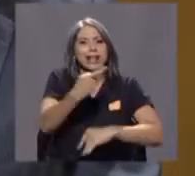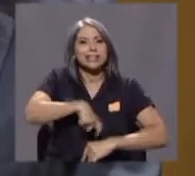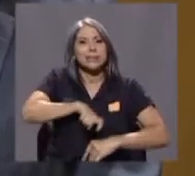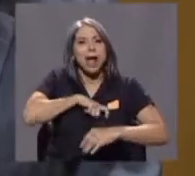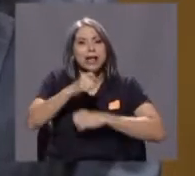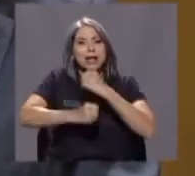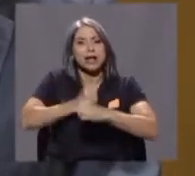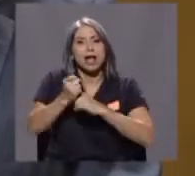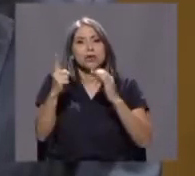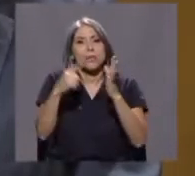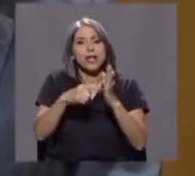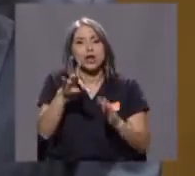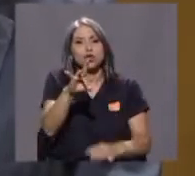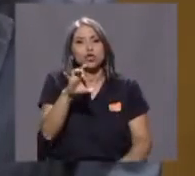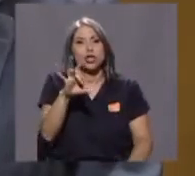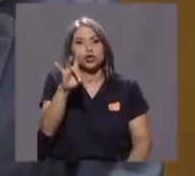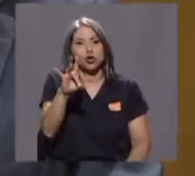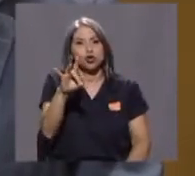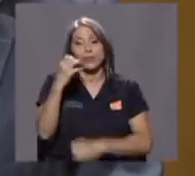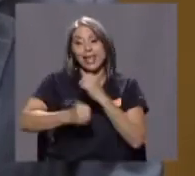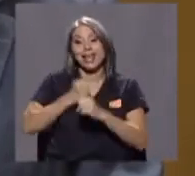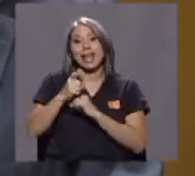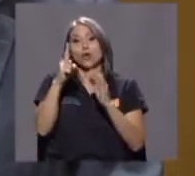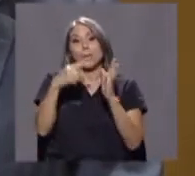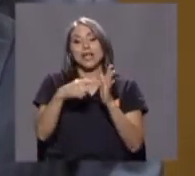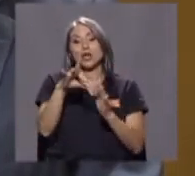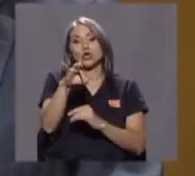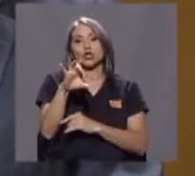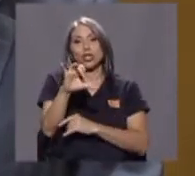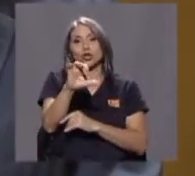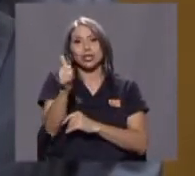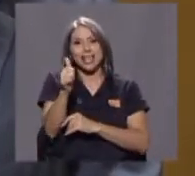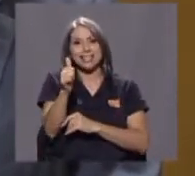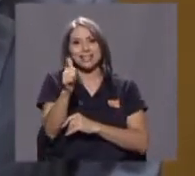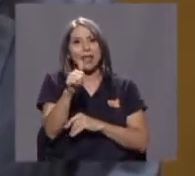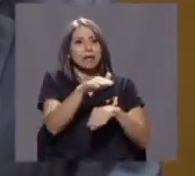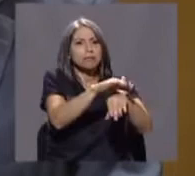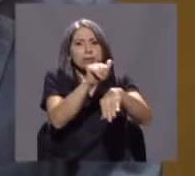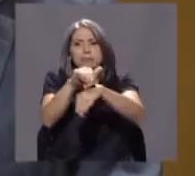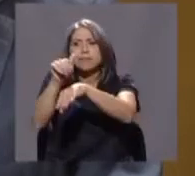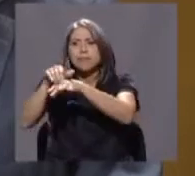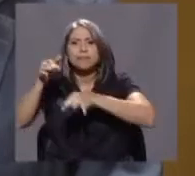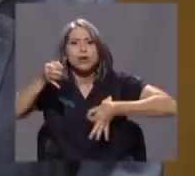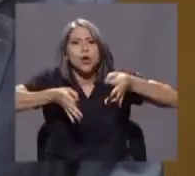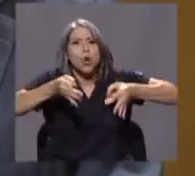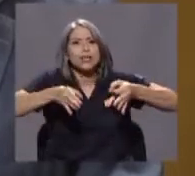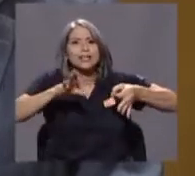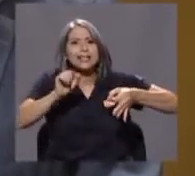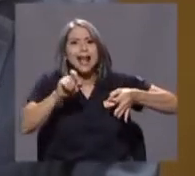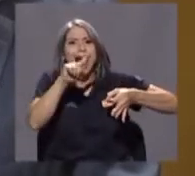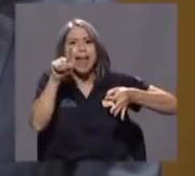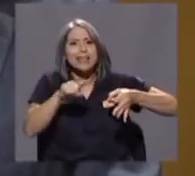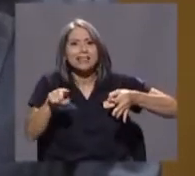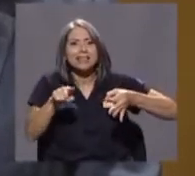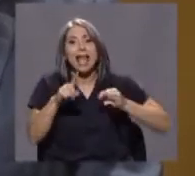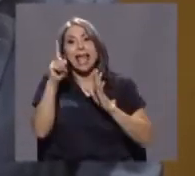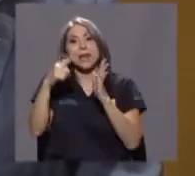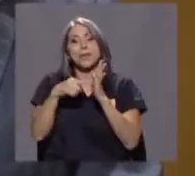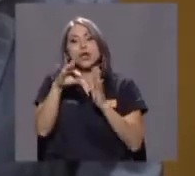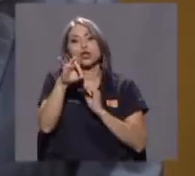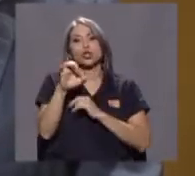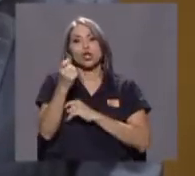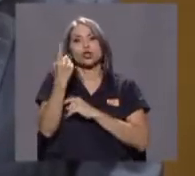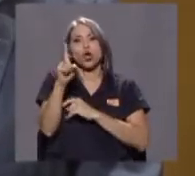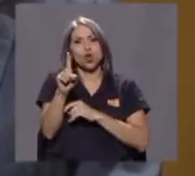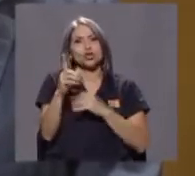1808. En el 10 se convocan a las cortes de Cádiz, se reúnen en el 11, una comisión redacta